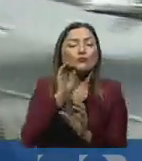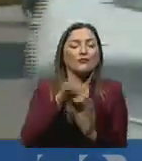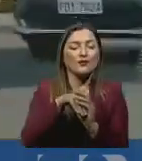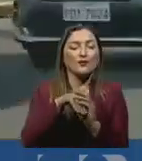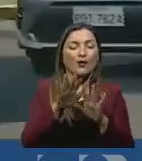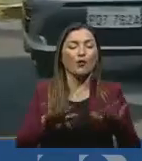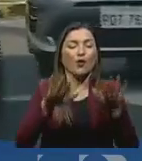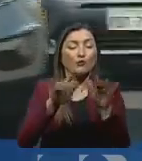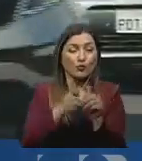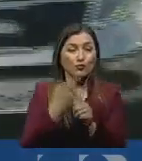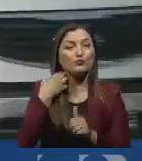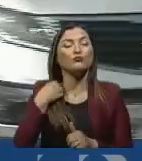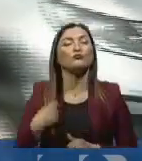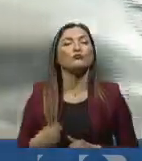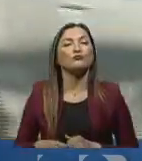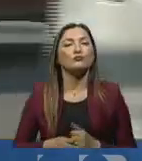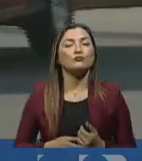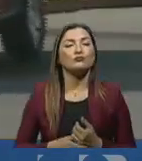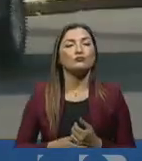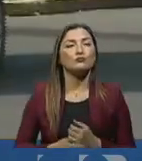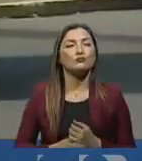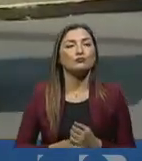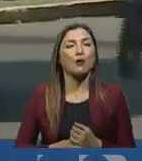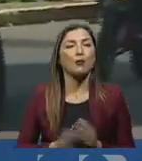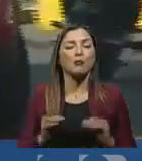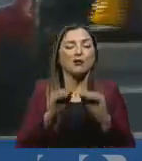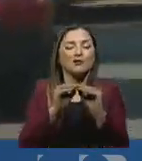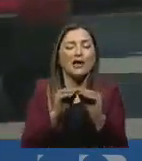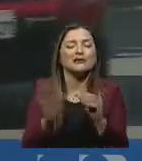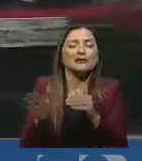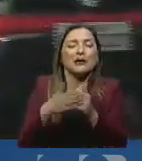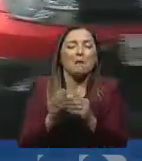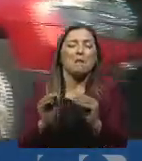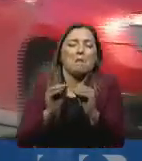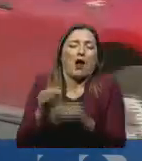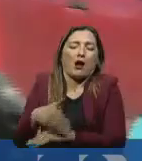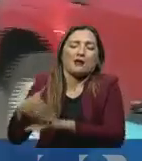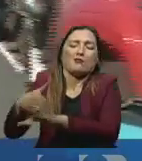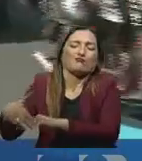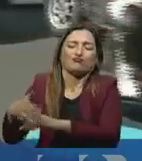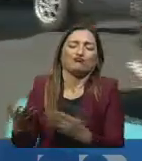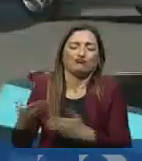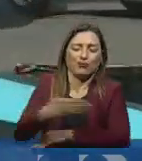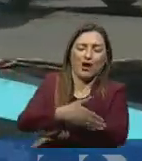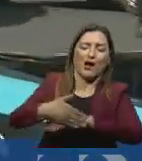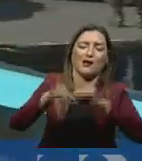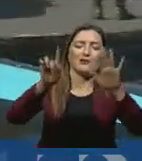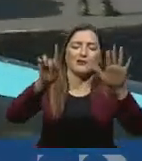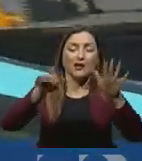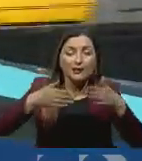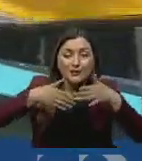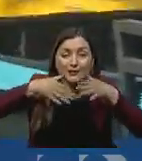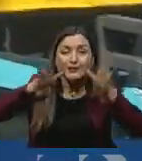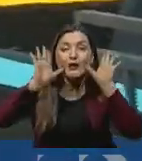del perímetro del cierre primario sobrepasan la capacidad se va a implementar un cierre secundario que este ya comprendería toda la avenida 6 de diciembre